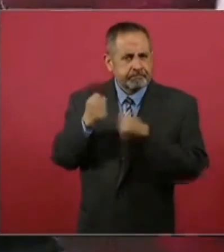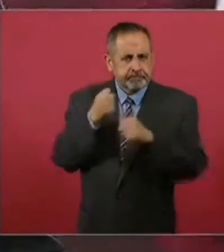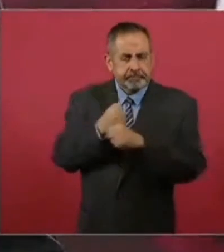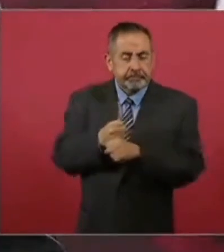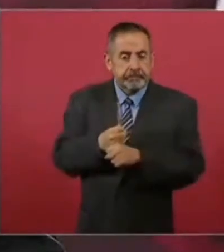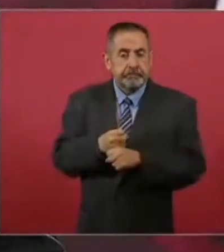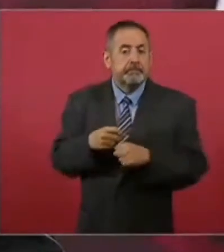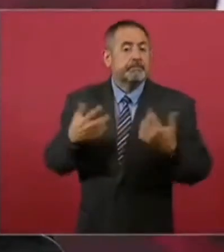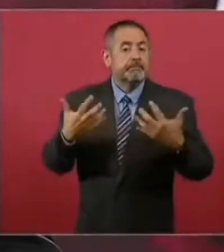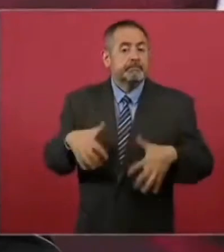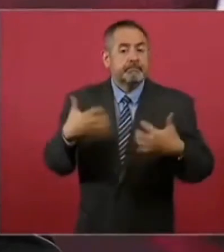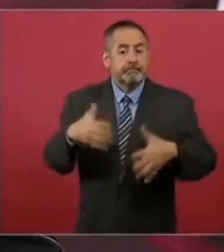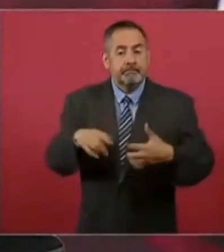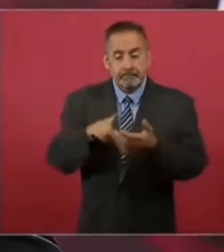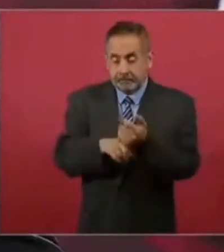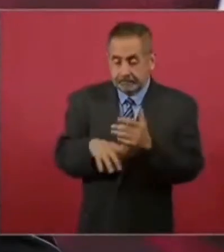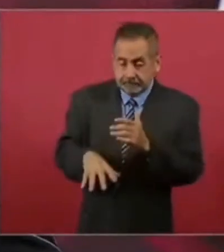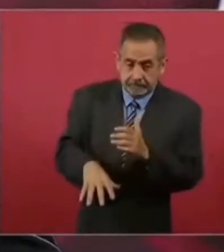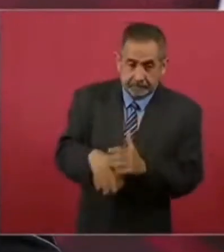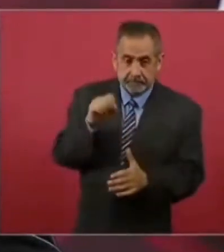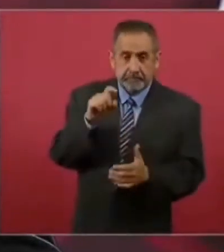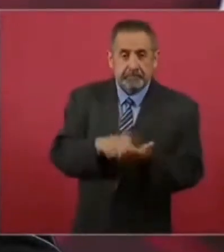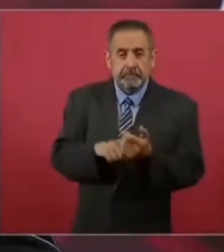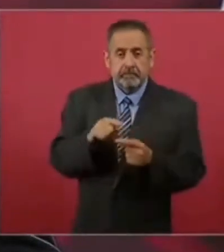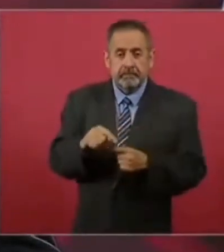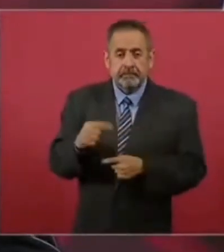la producción petrolera era de